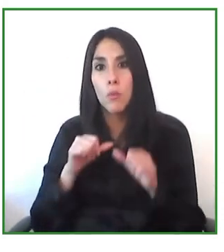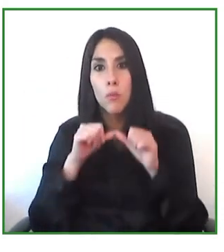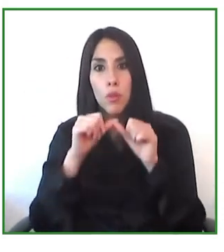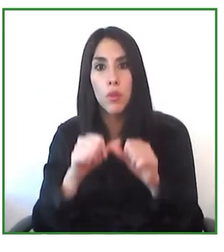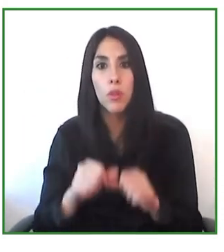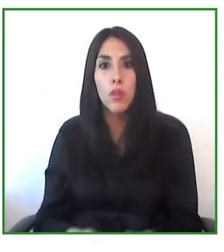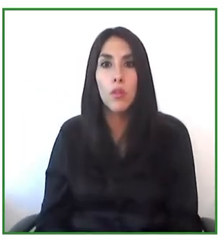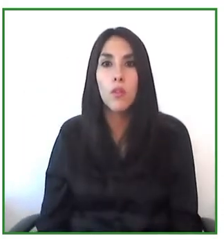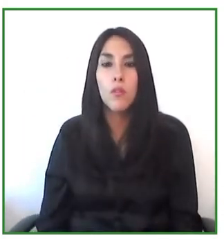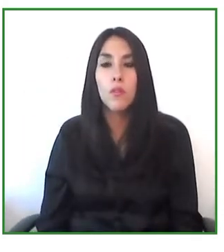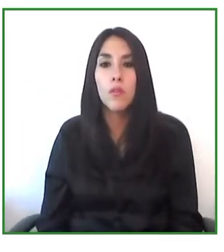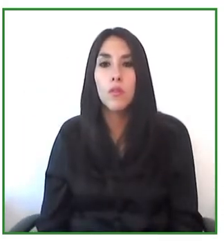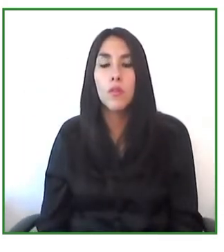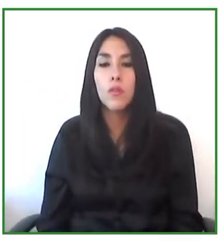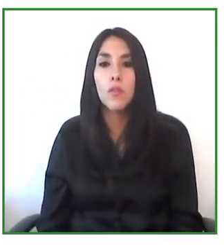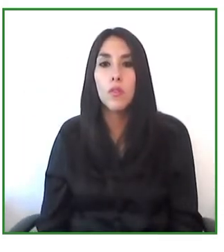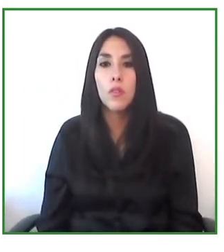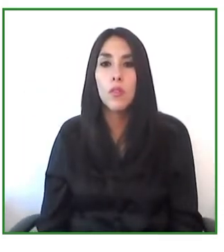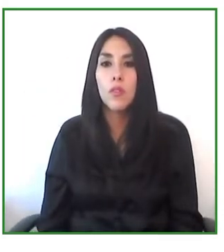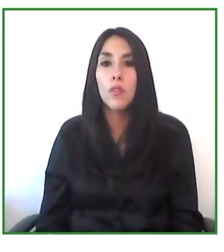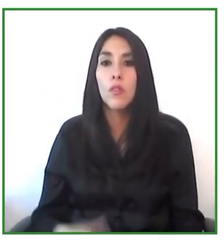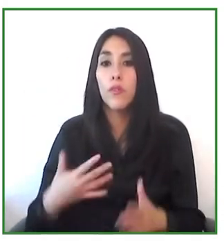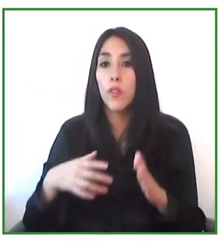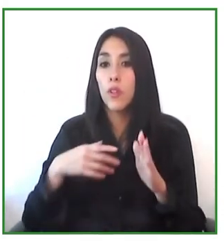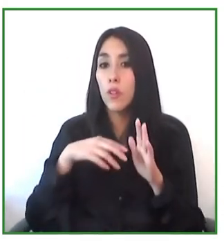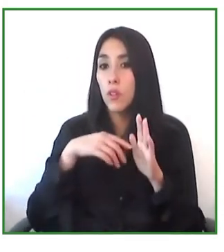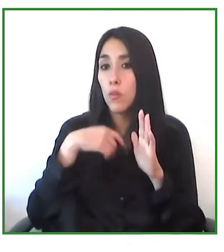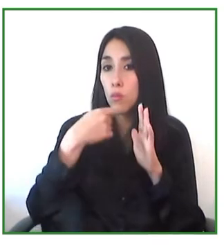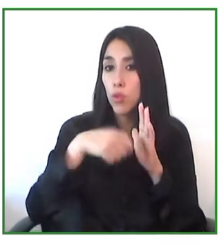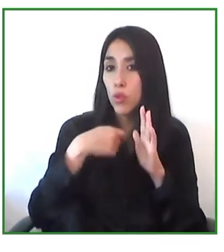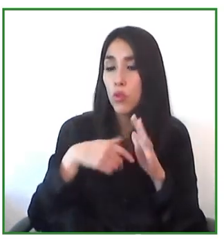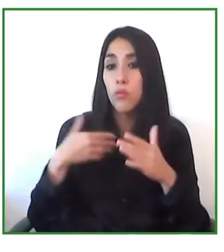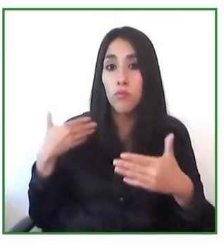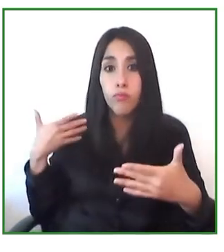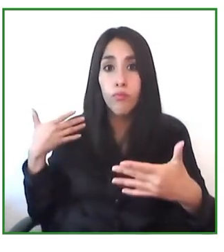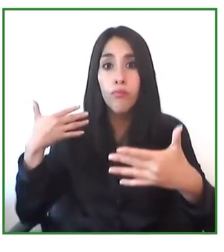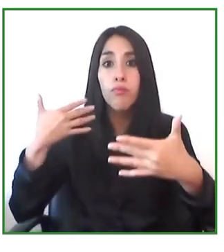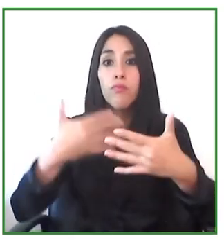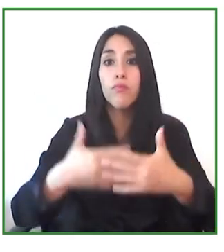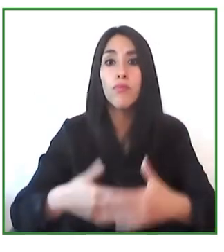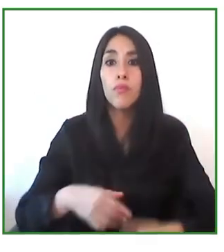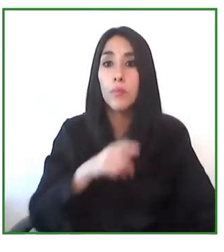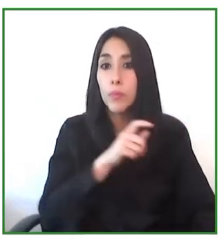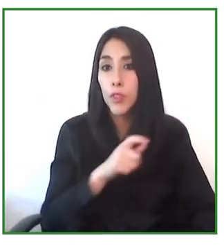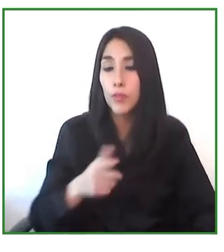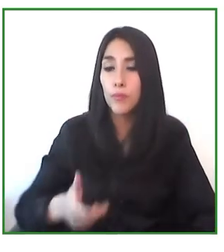estos países y todas estas personas que dilucidan los datos que acabo de presentar.